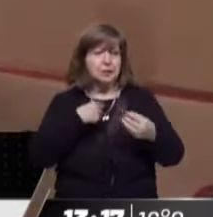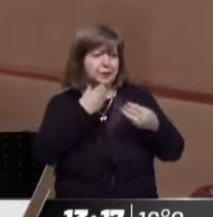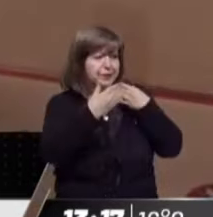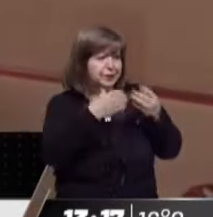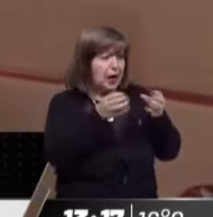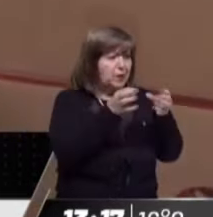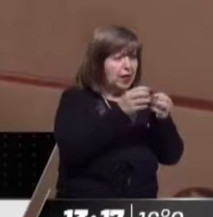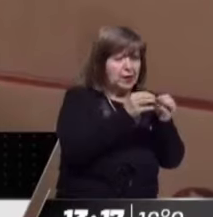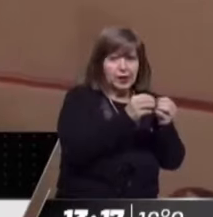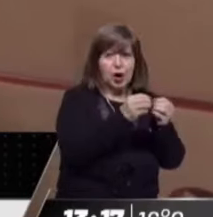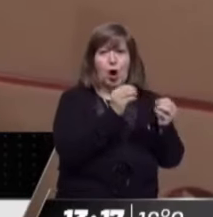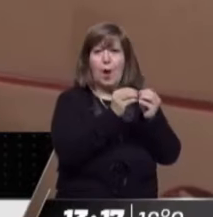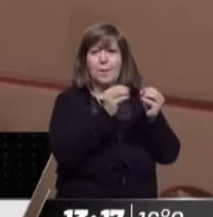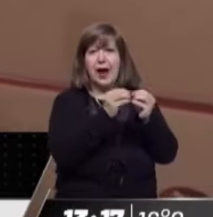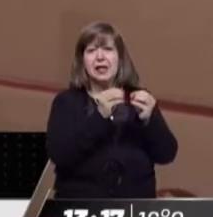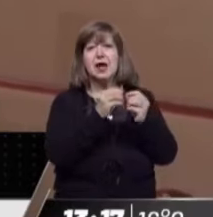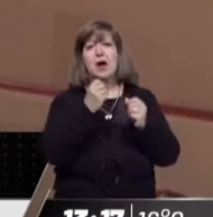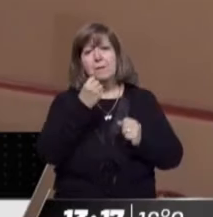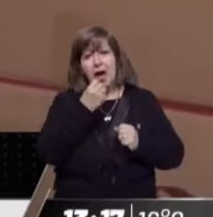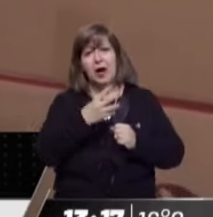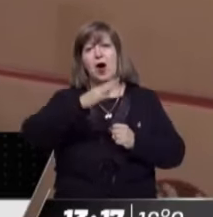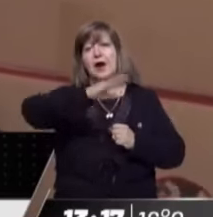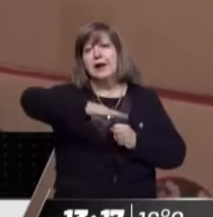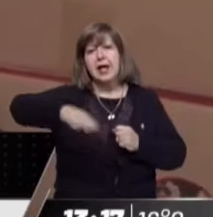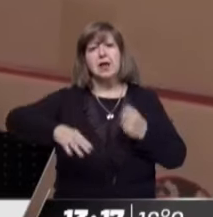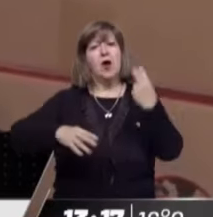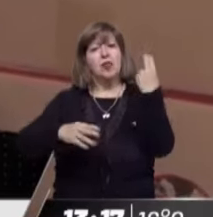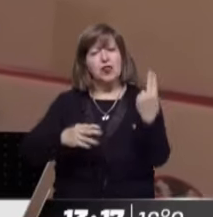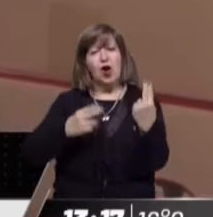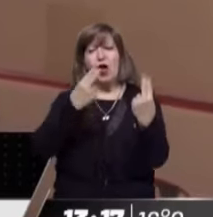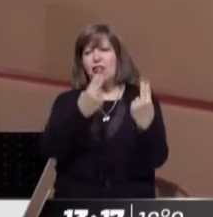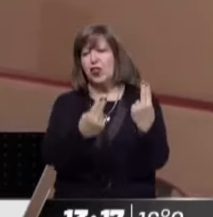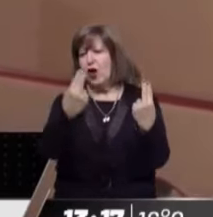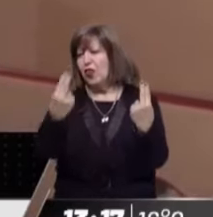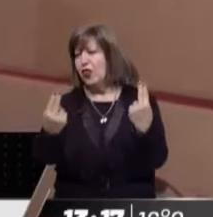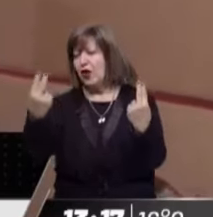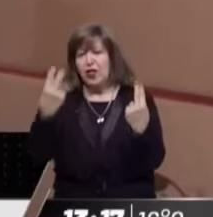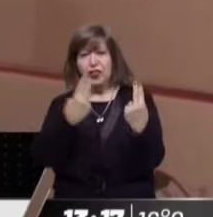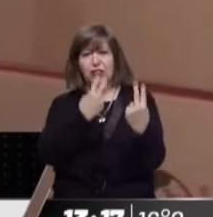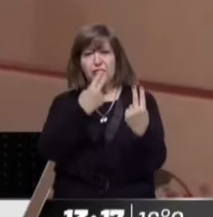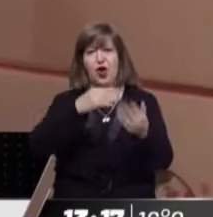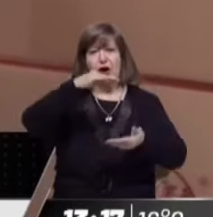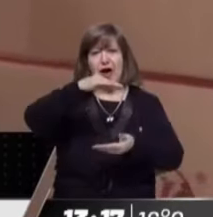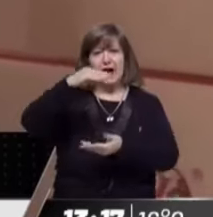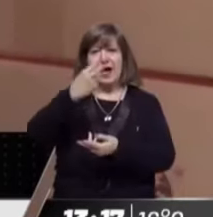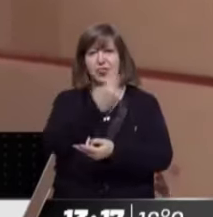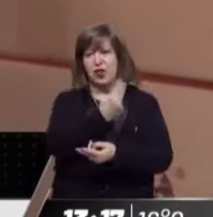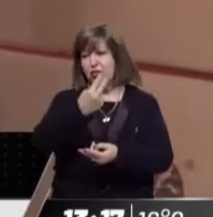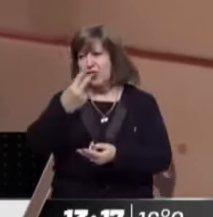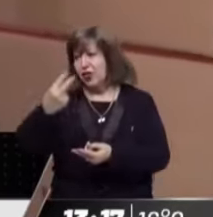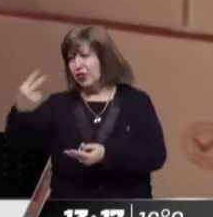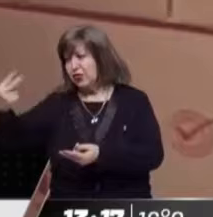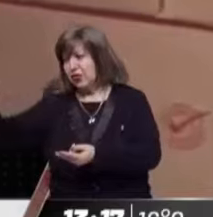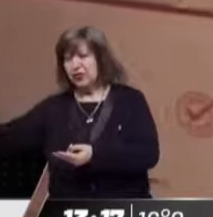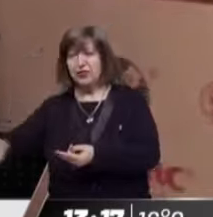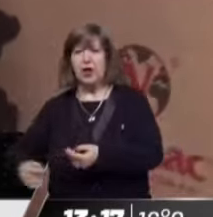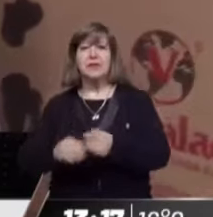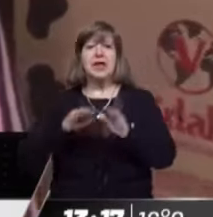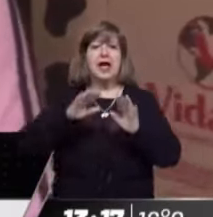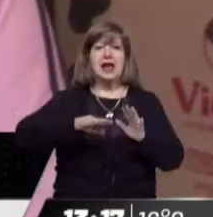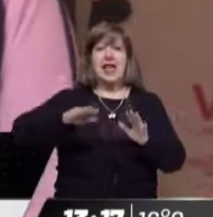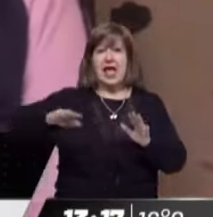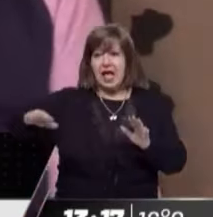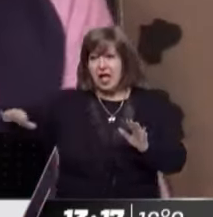de horneritos entregar eh dos cajas por niño así ningún niño se queda sin su leche tan emocionada Gabriel y tan